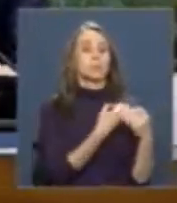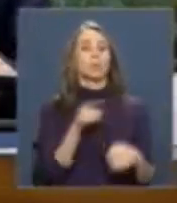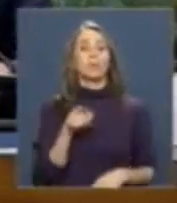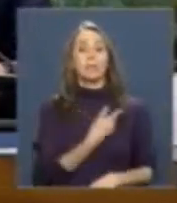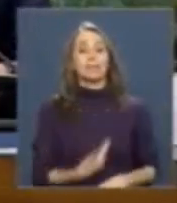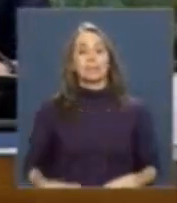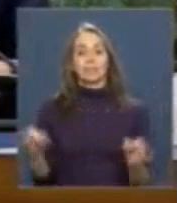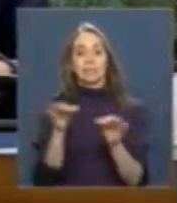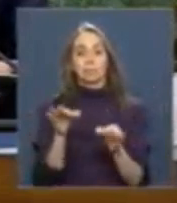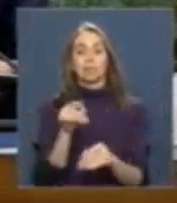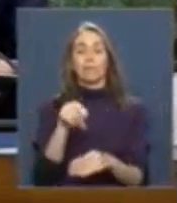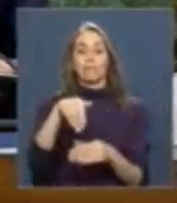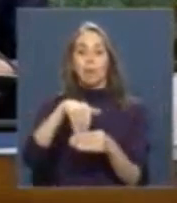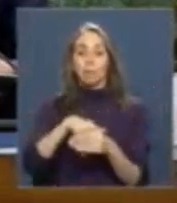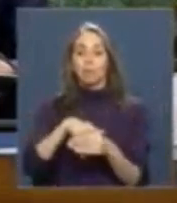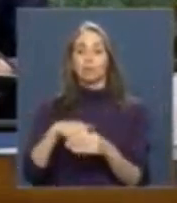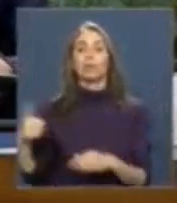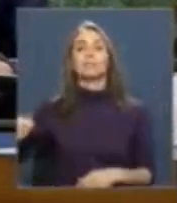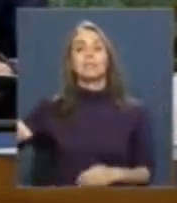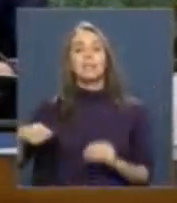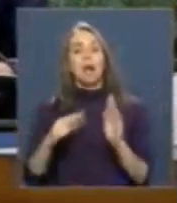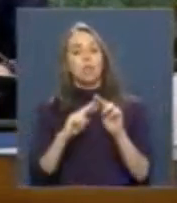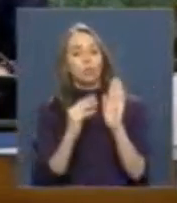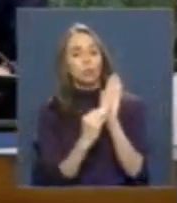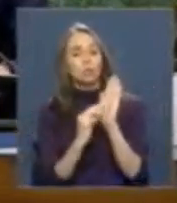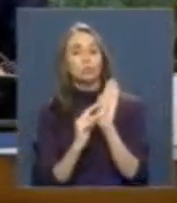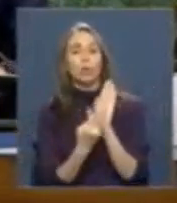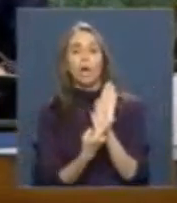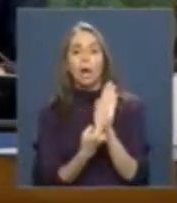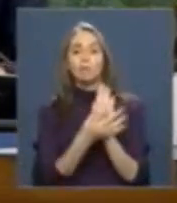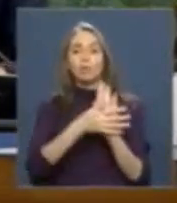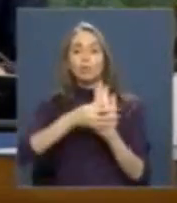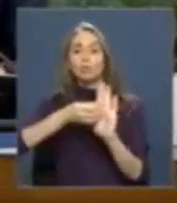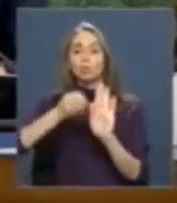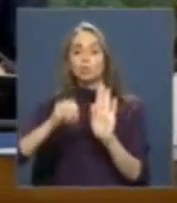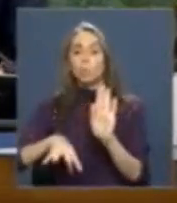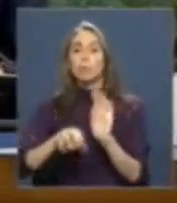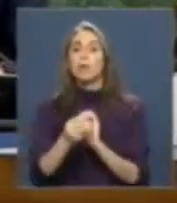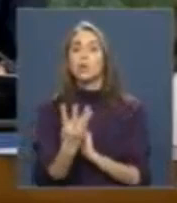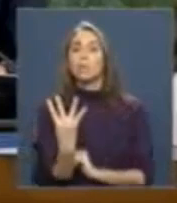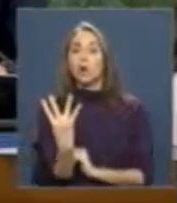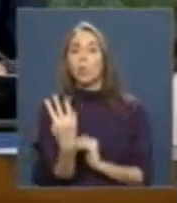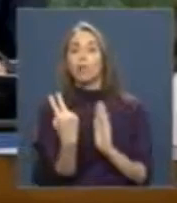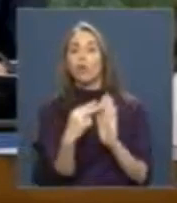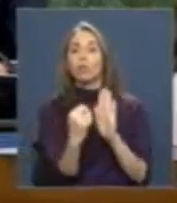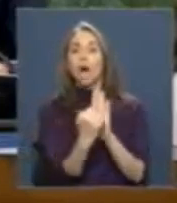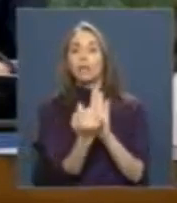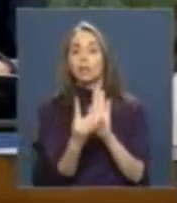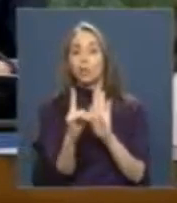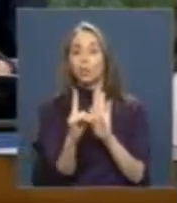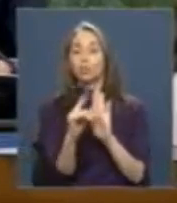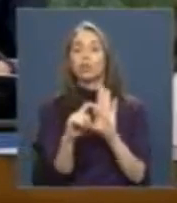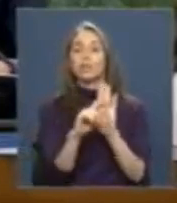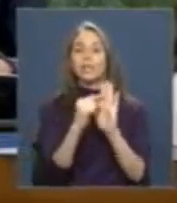en votación la enmienda introducida por el senado para suprimir el numeral 4 del artículo único del texto